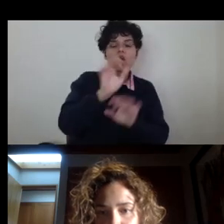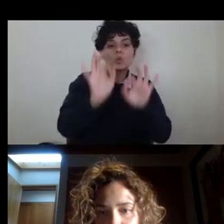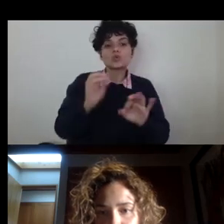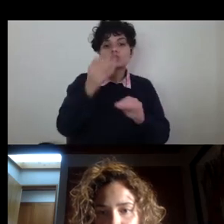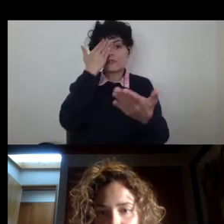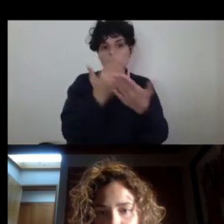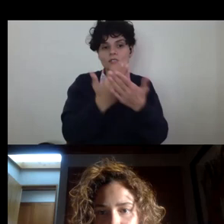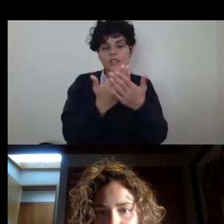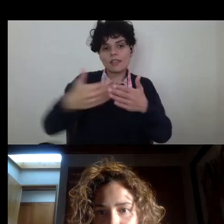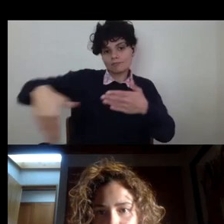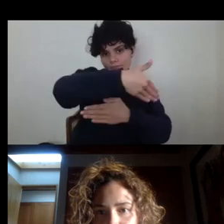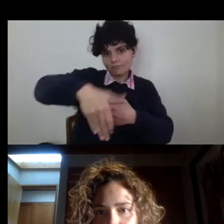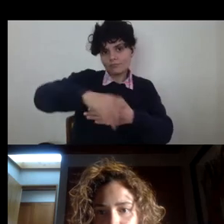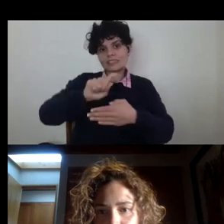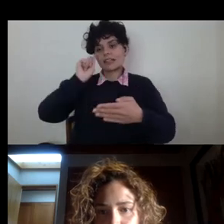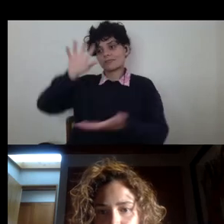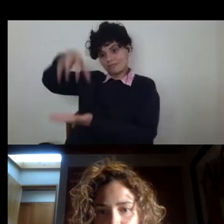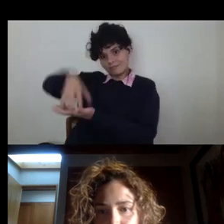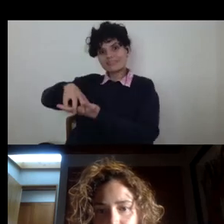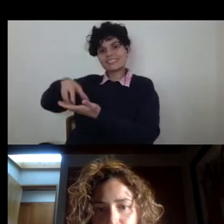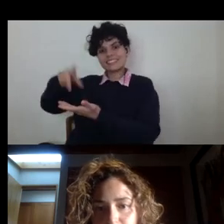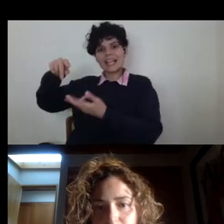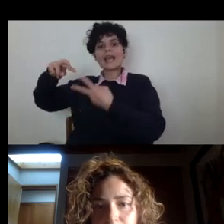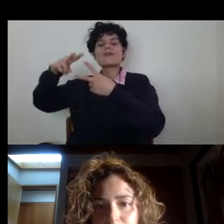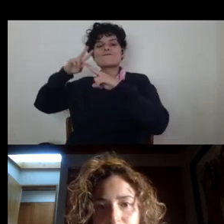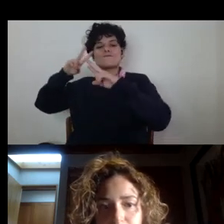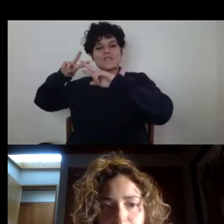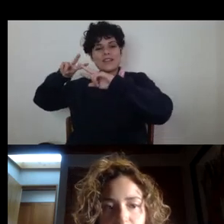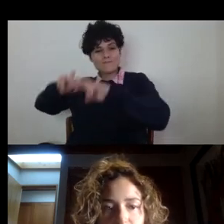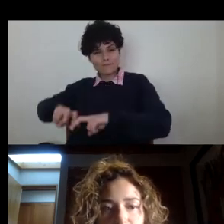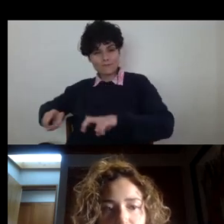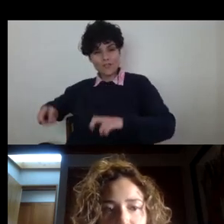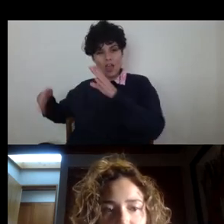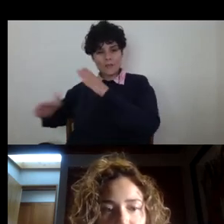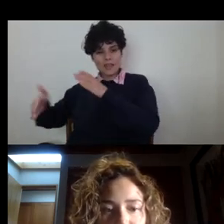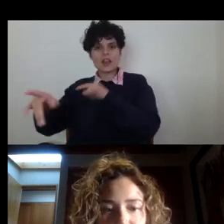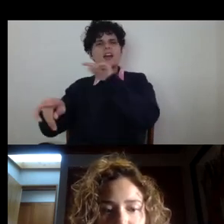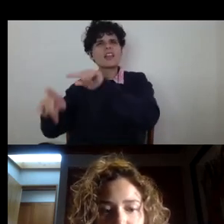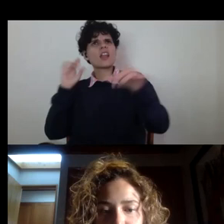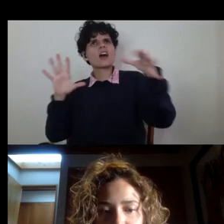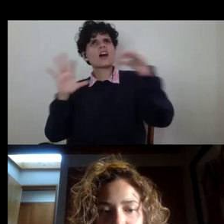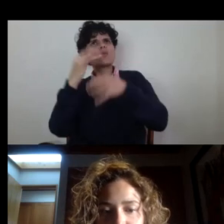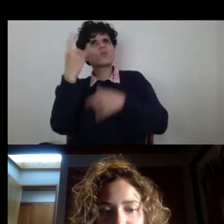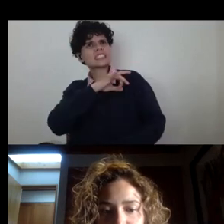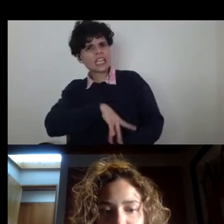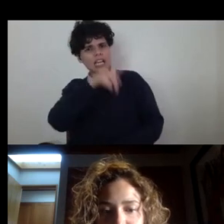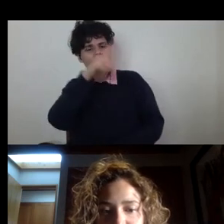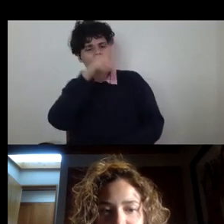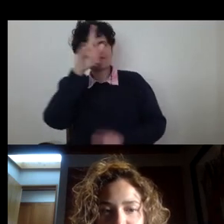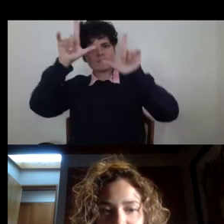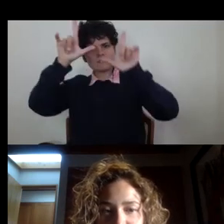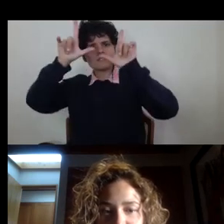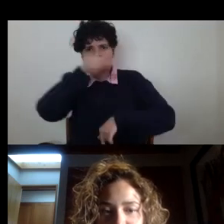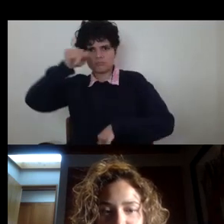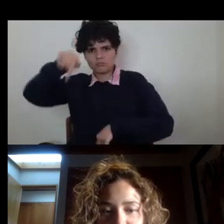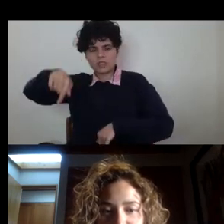a la Estación de Biología Marina, que la compró la Universidad de Chile y es de la Facultad de Ciencias de la Universidad de Chile, donde